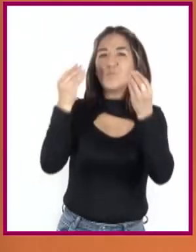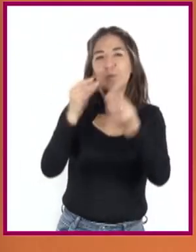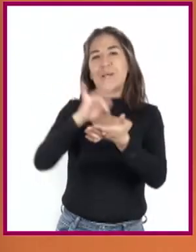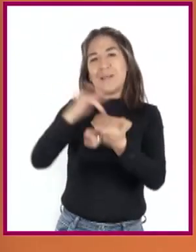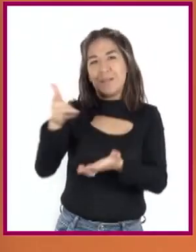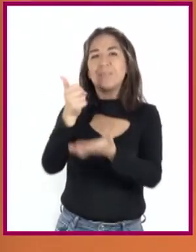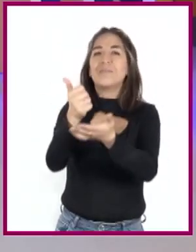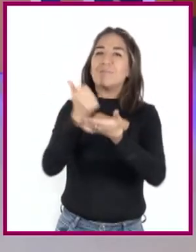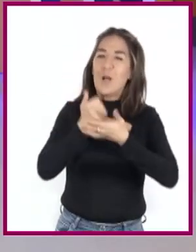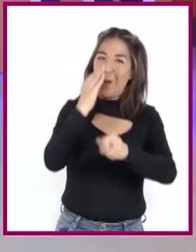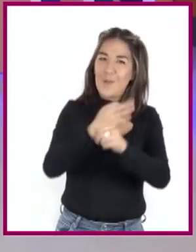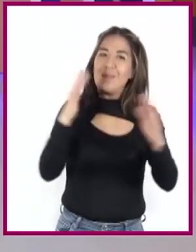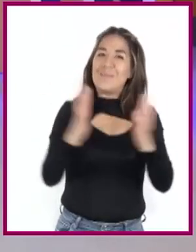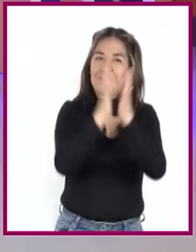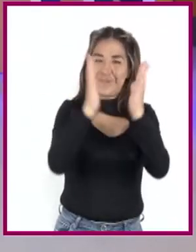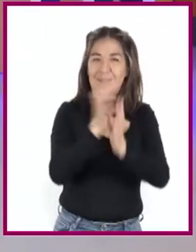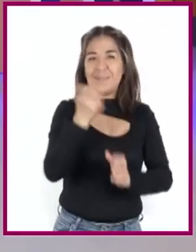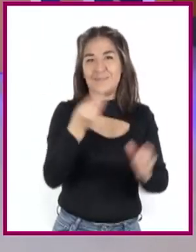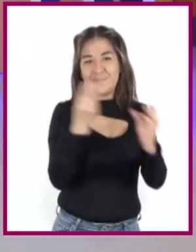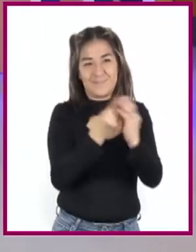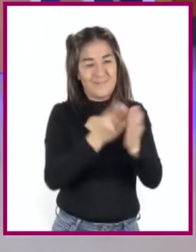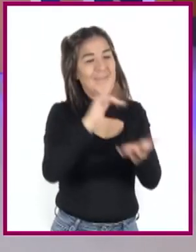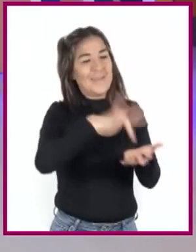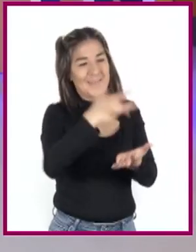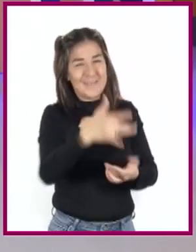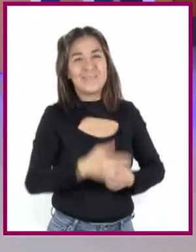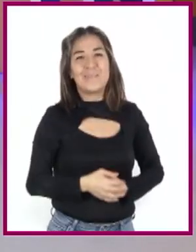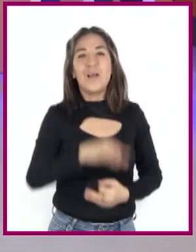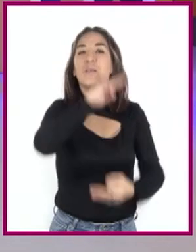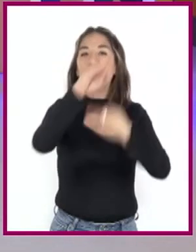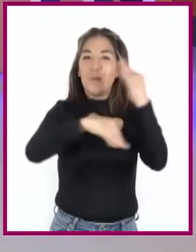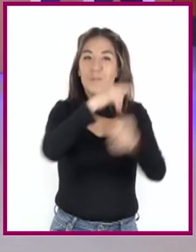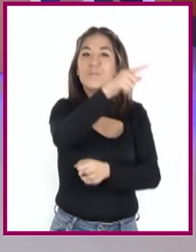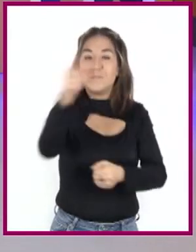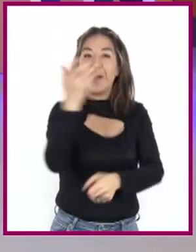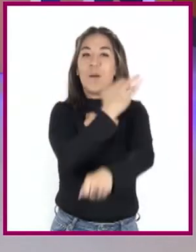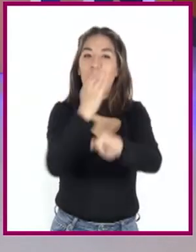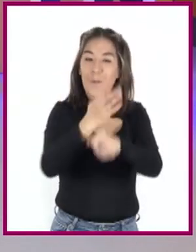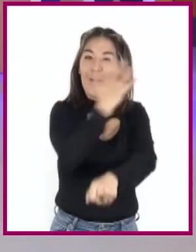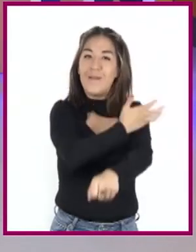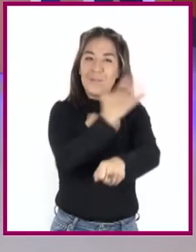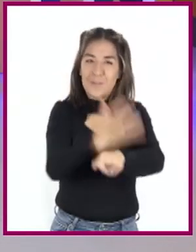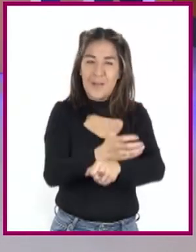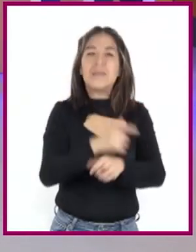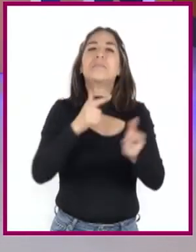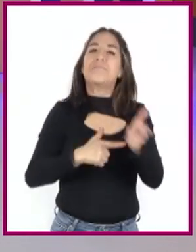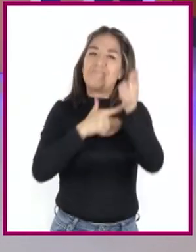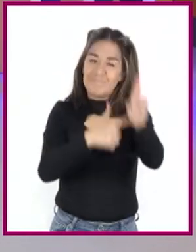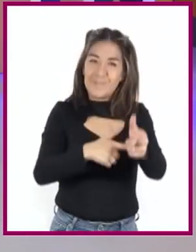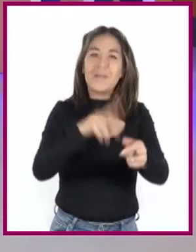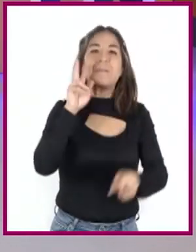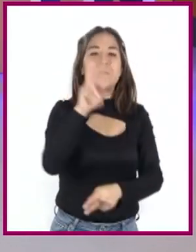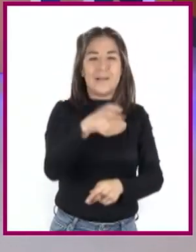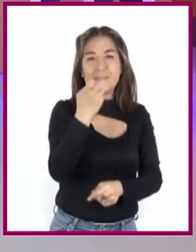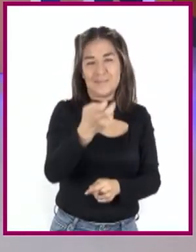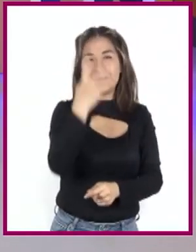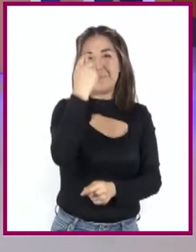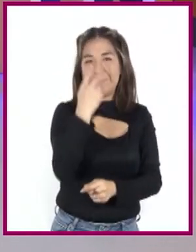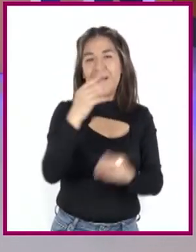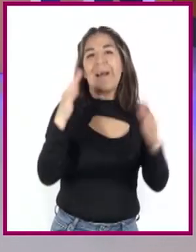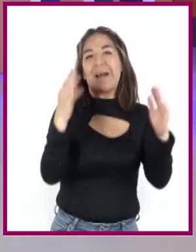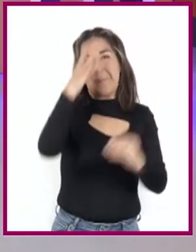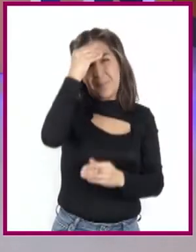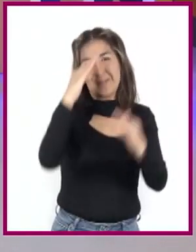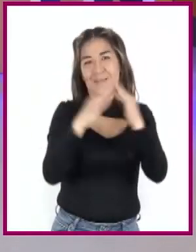su participación en esta sesión. Gracias. Y a todas y todos los que nos acompañaron, les invito a que sigan los contenidos de Aprende en Casa